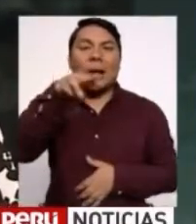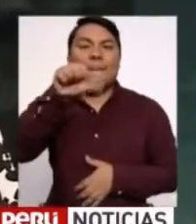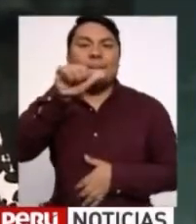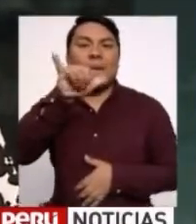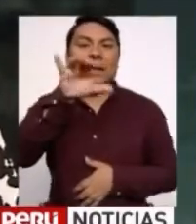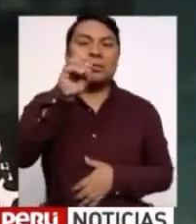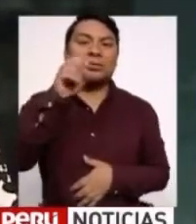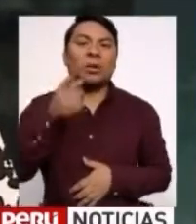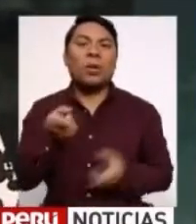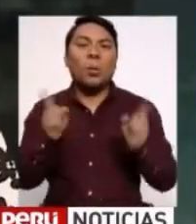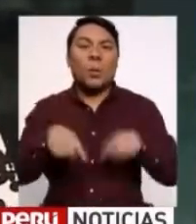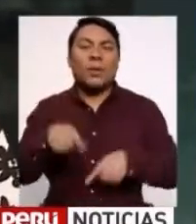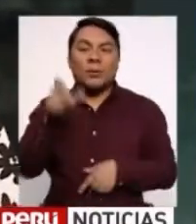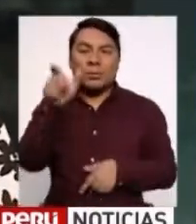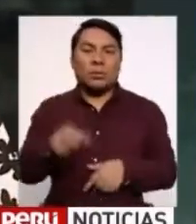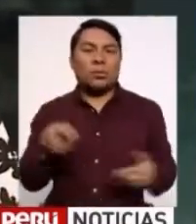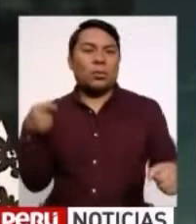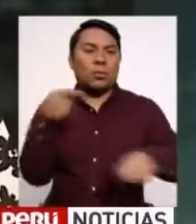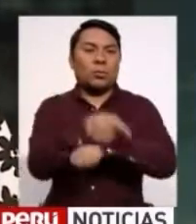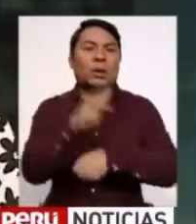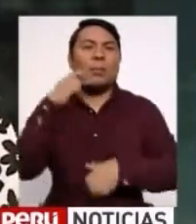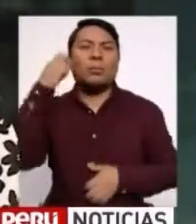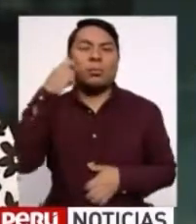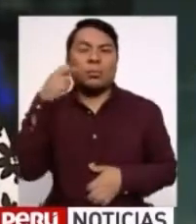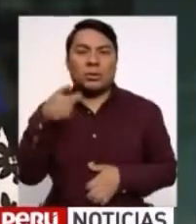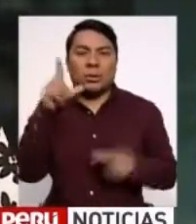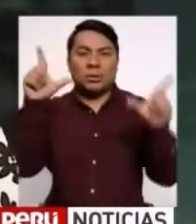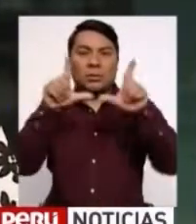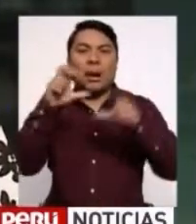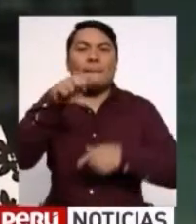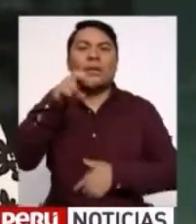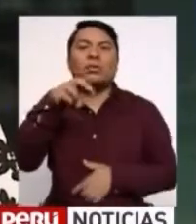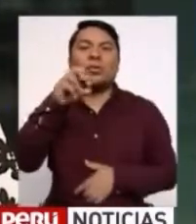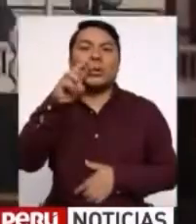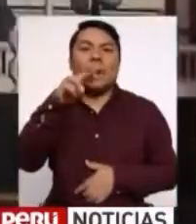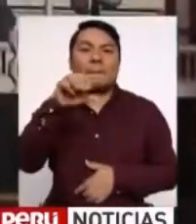presentada por un ex funcionario de puno en el programa panorama